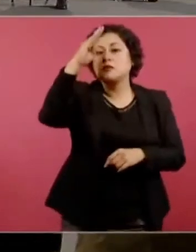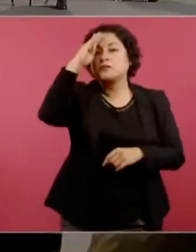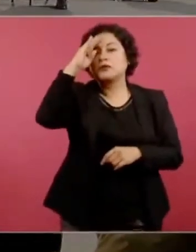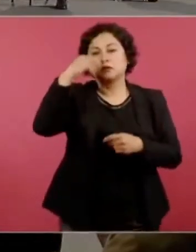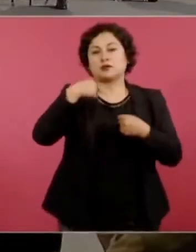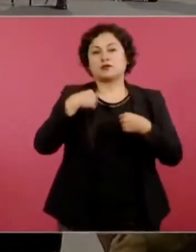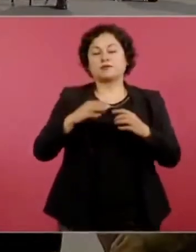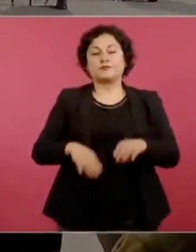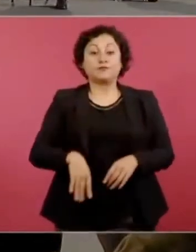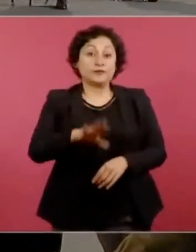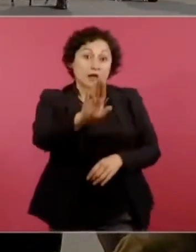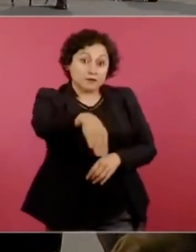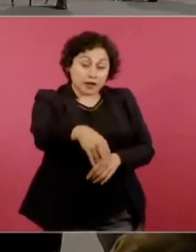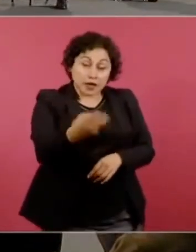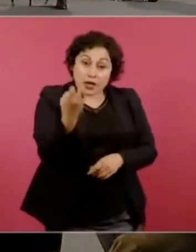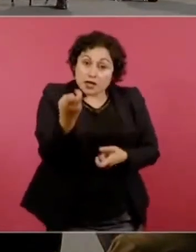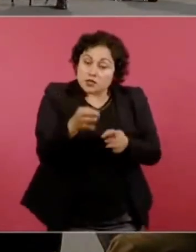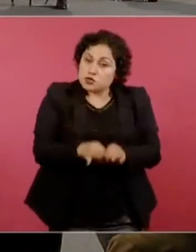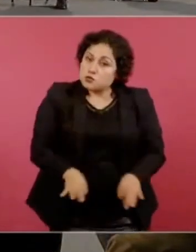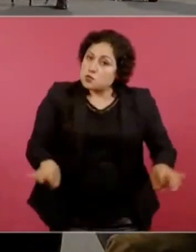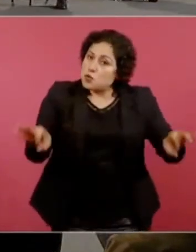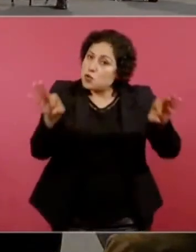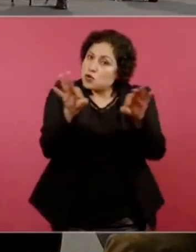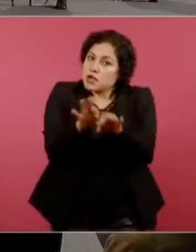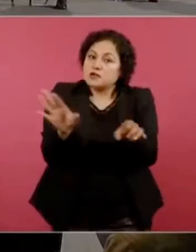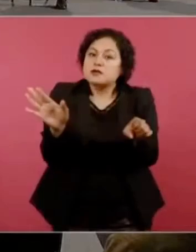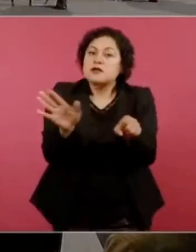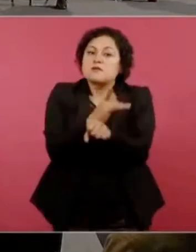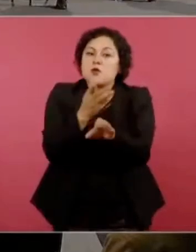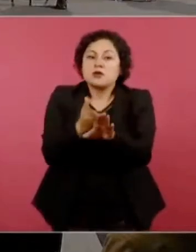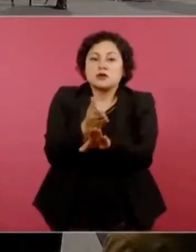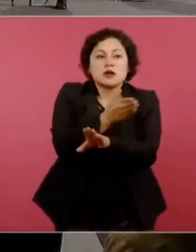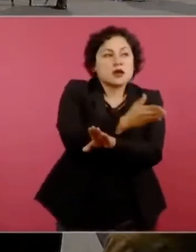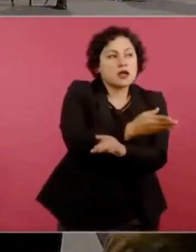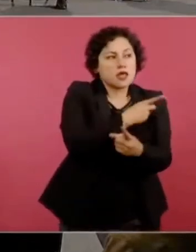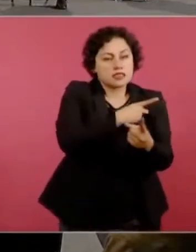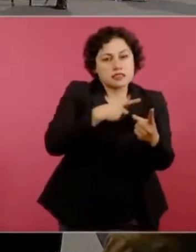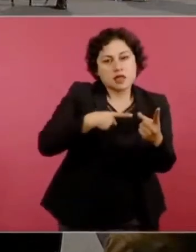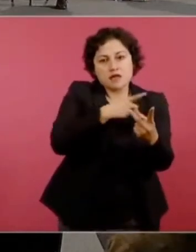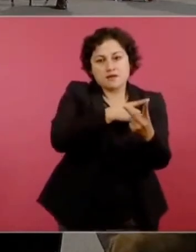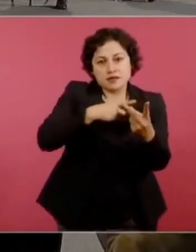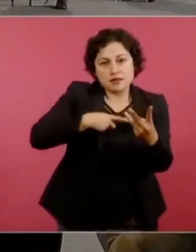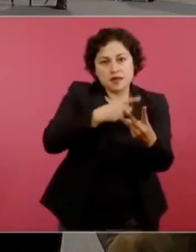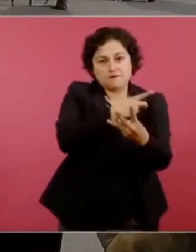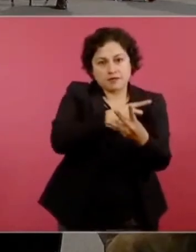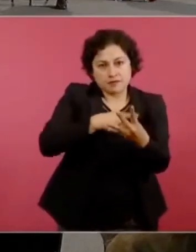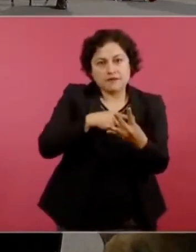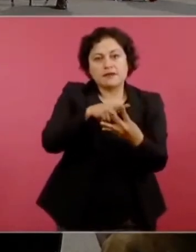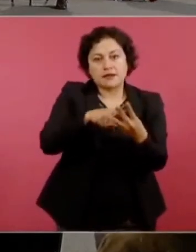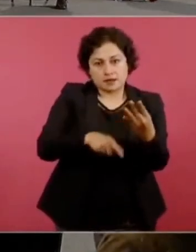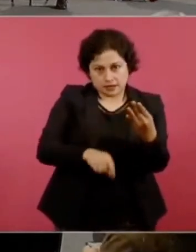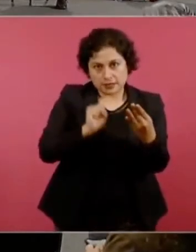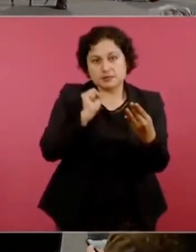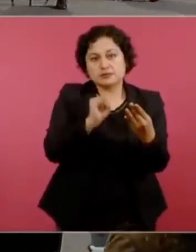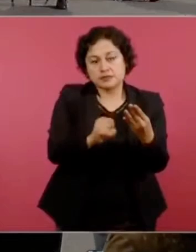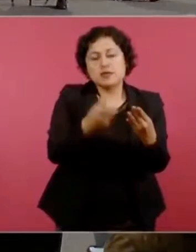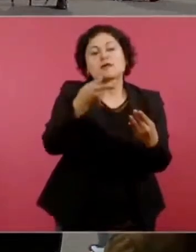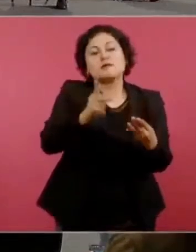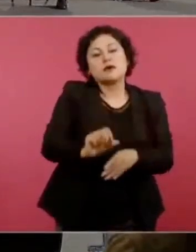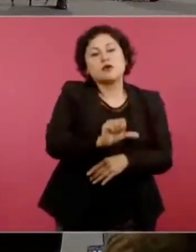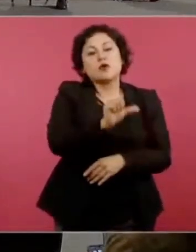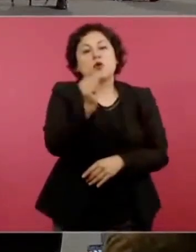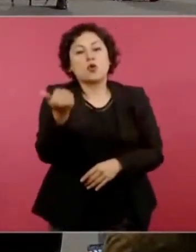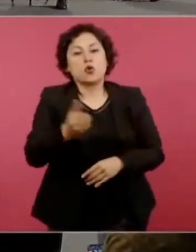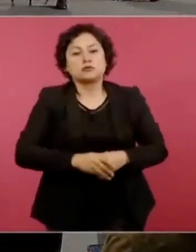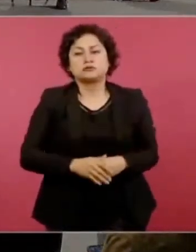muy importante ¿Qué? Paquete de adeudos, pero los otros también. Sí, no, nosotros no tenemos